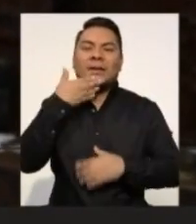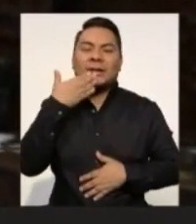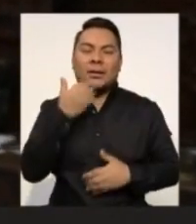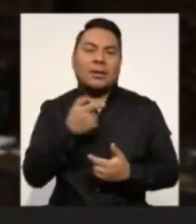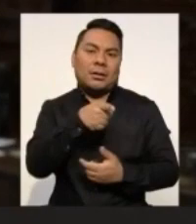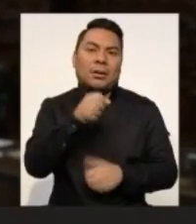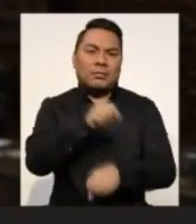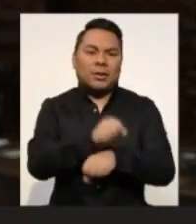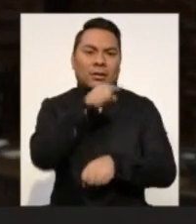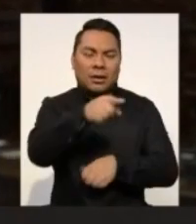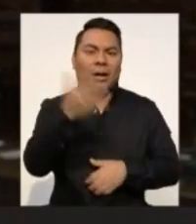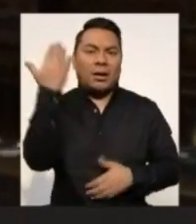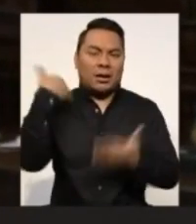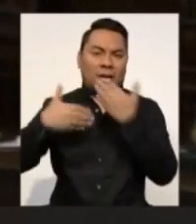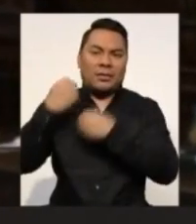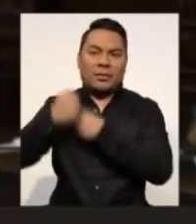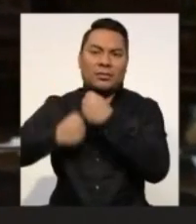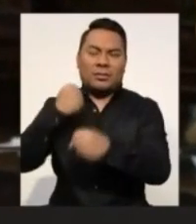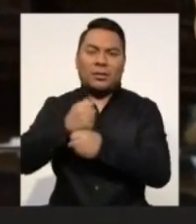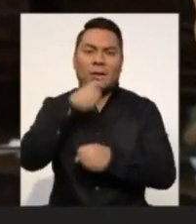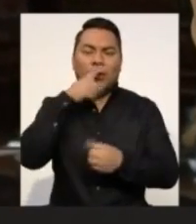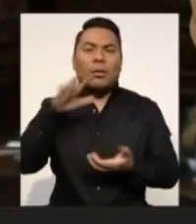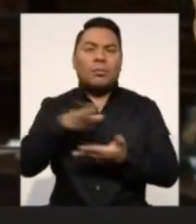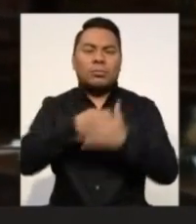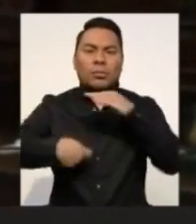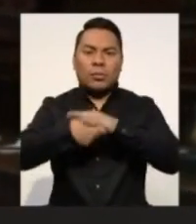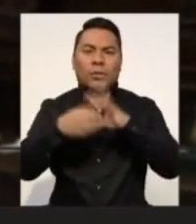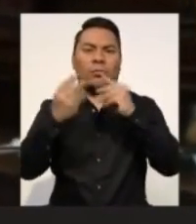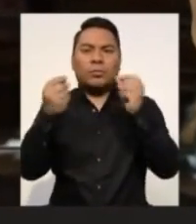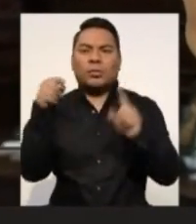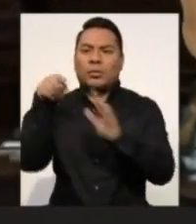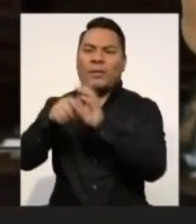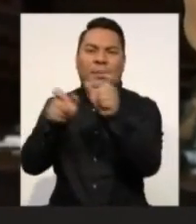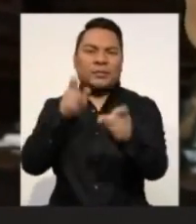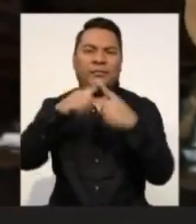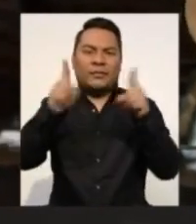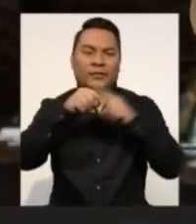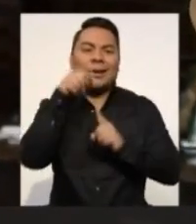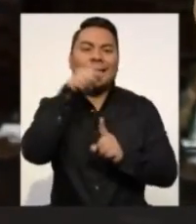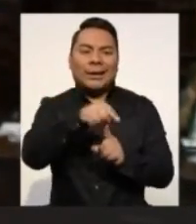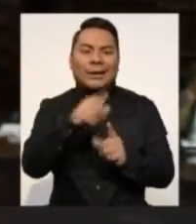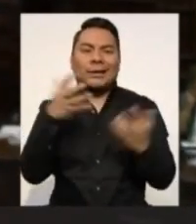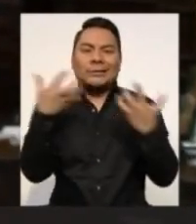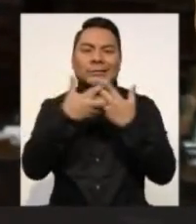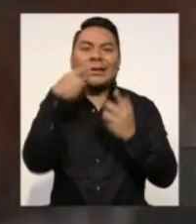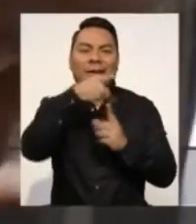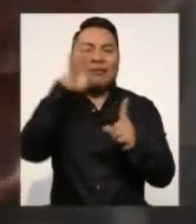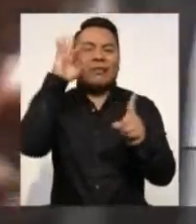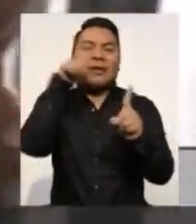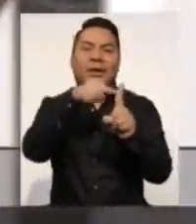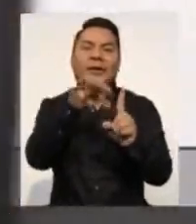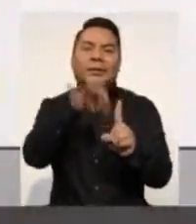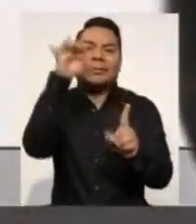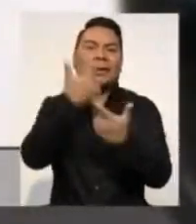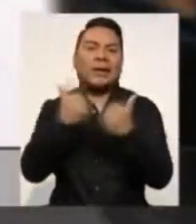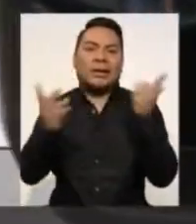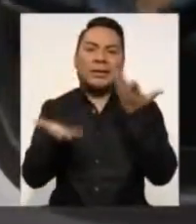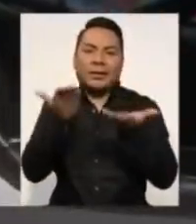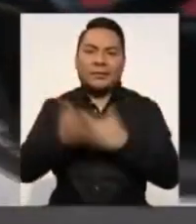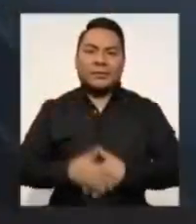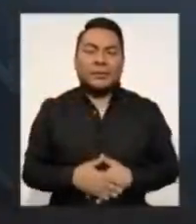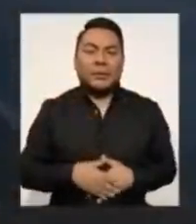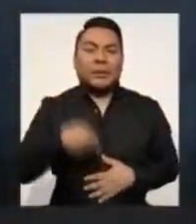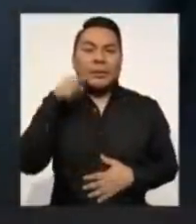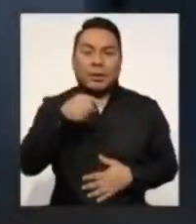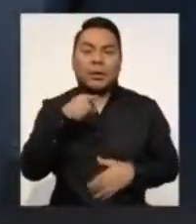sido condenada por delitos de corrupción y de lesa humanidad y que justamente encaja con estas características. La iniciativa legislativa